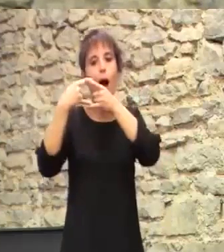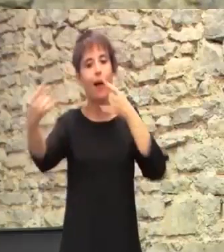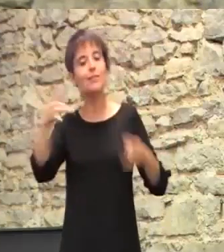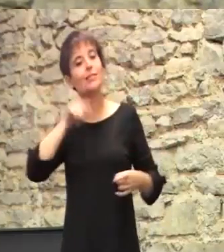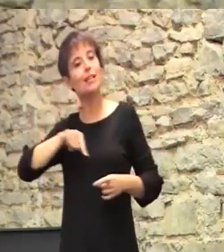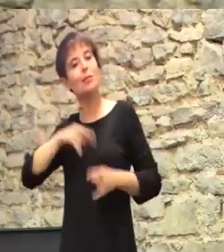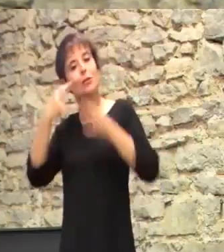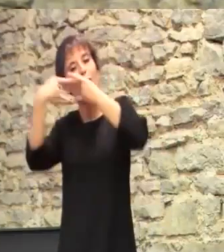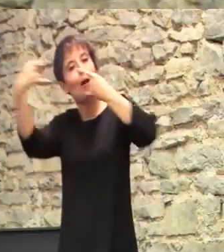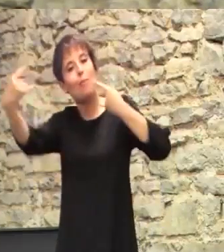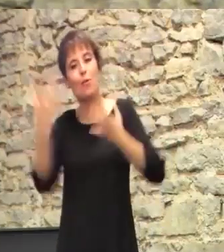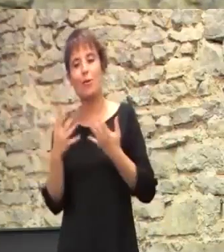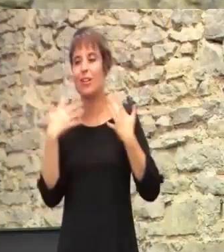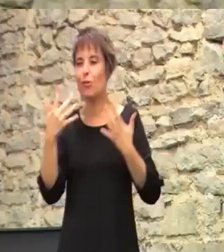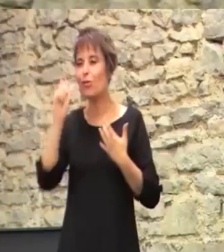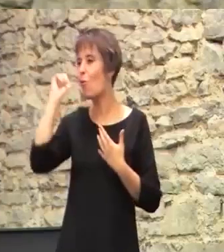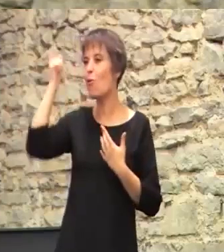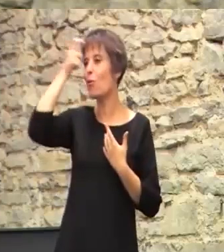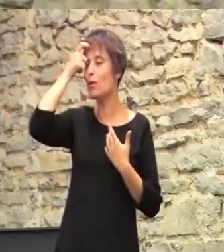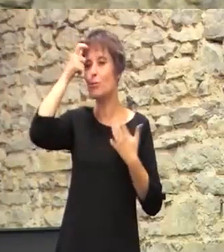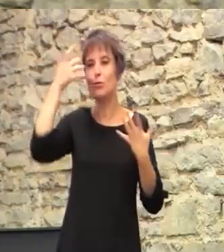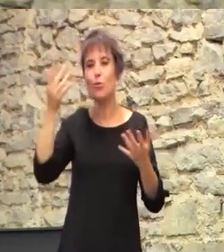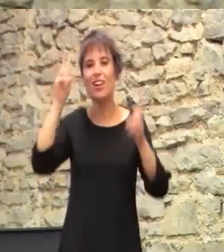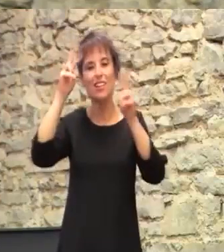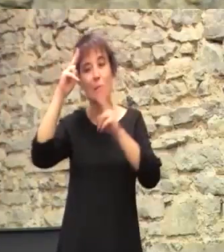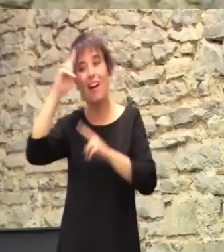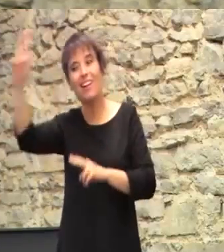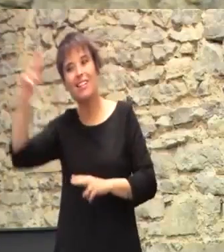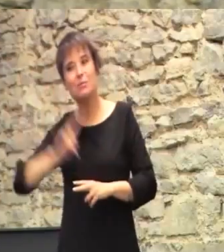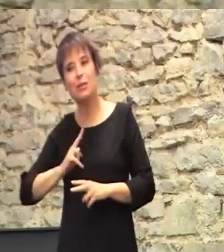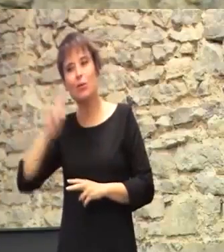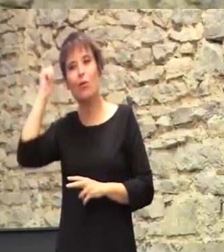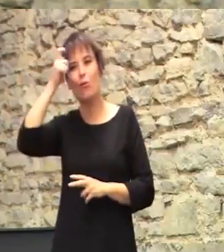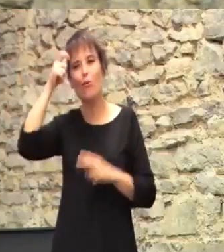si tiene concepto tenemos del respeto